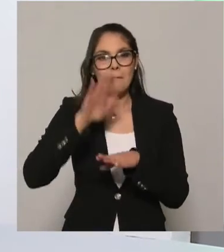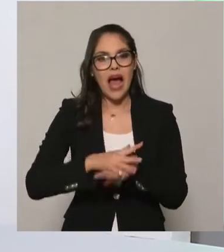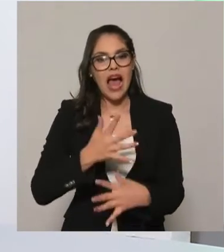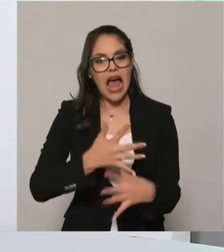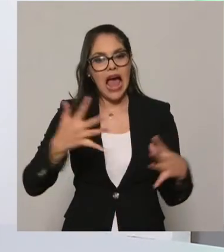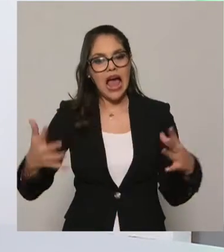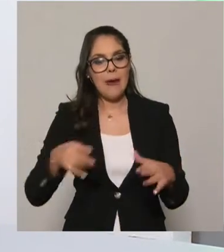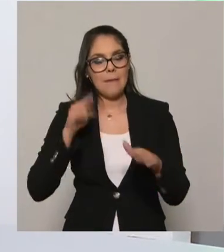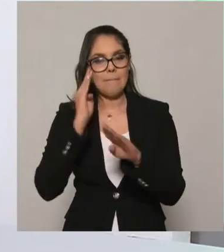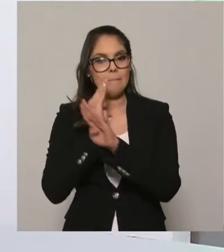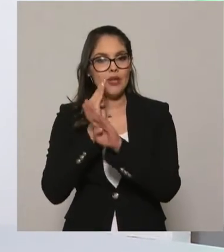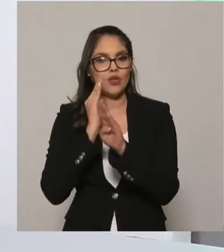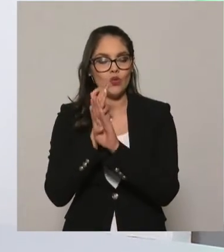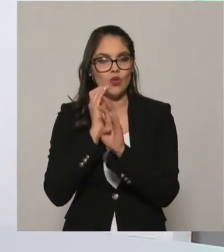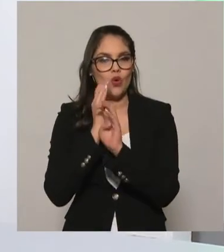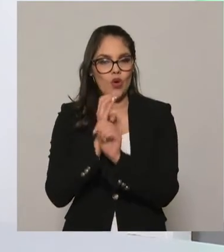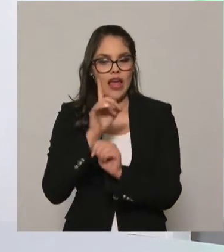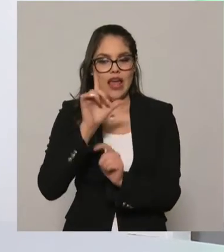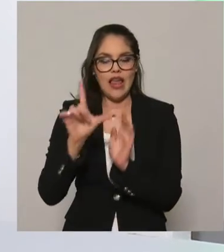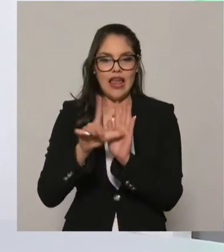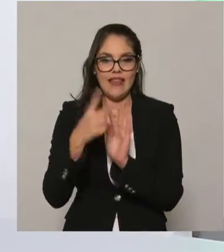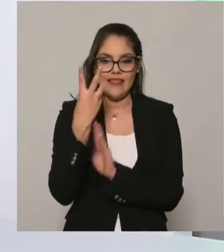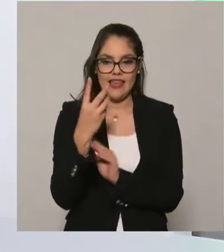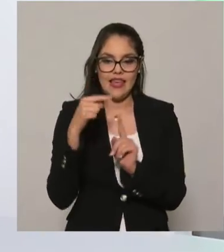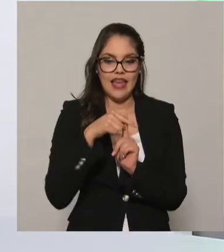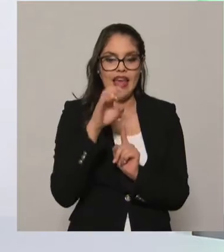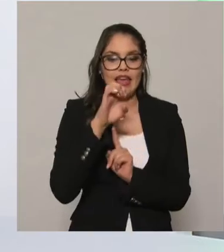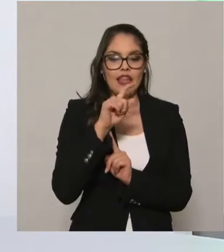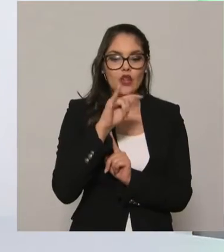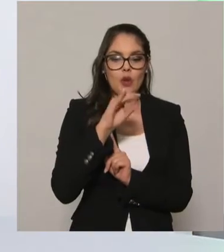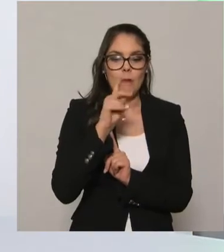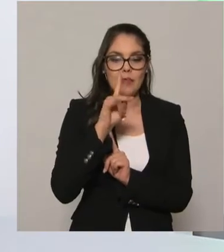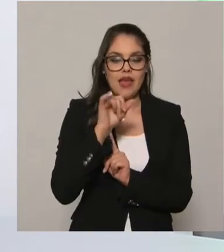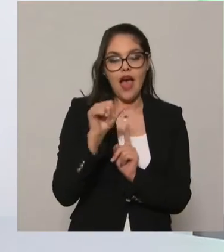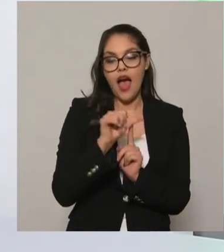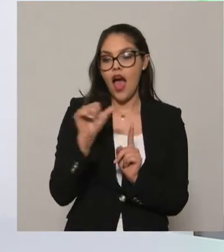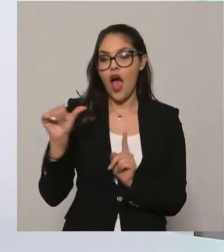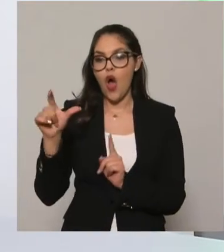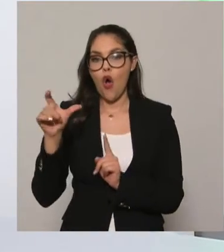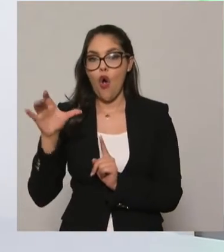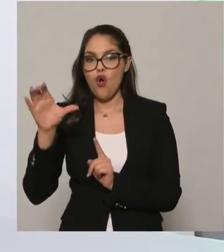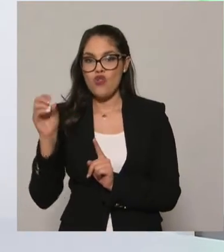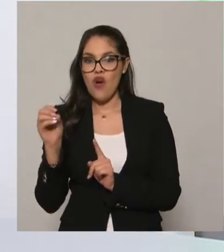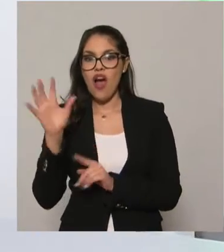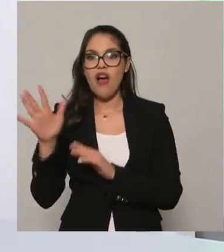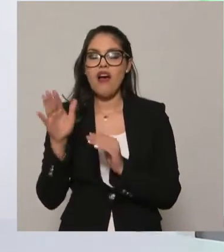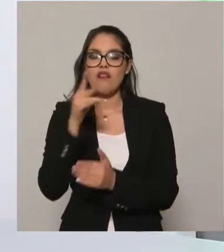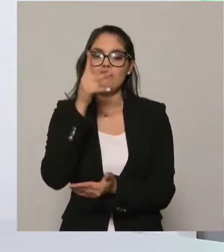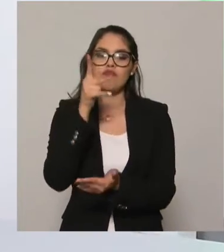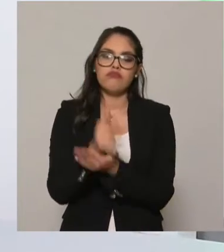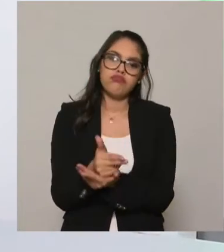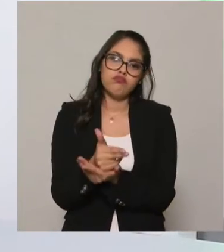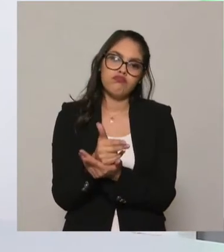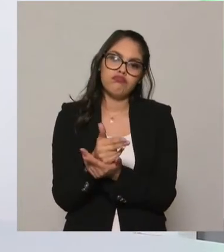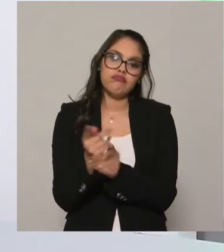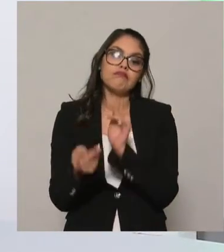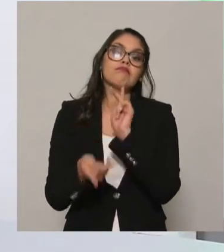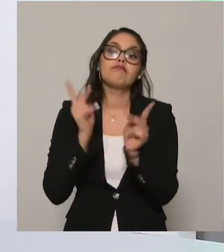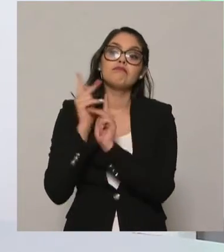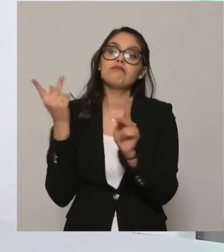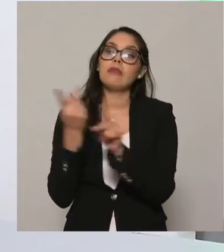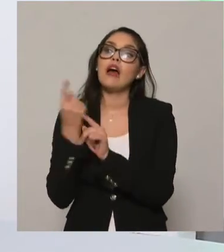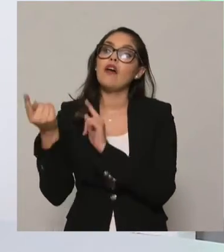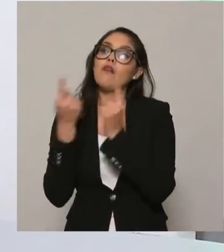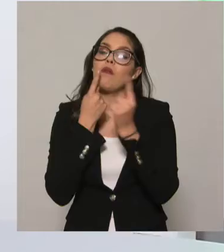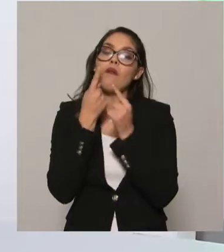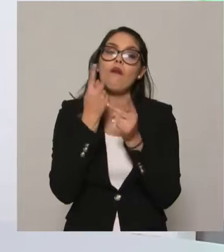Línea 3 de Etiopía a Joco. Desde finales de octubre se encontraban suspendidas por un proceso de diálogo con vecinos de esta zona